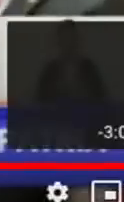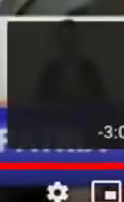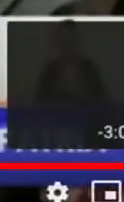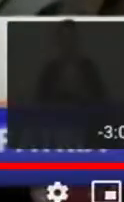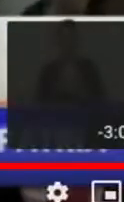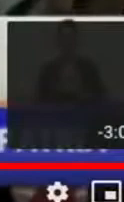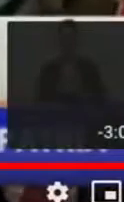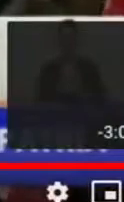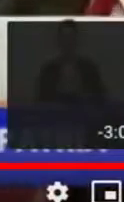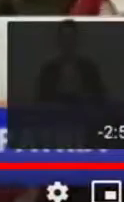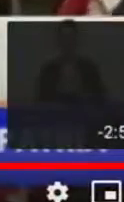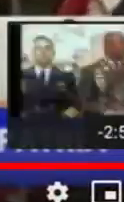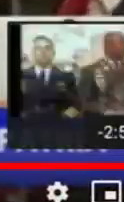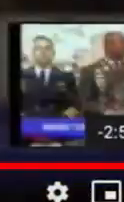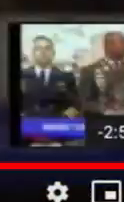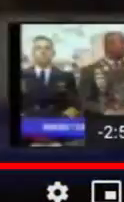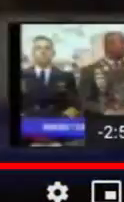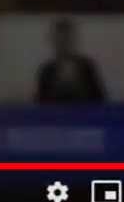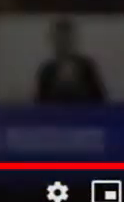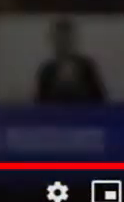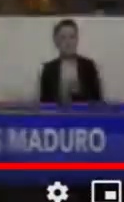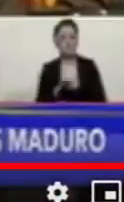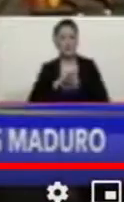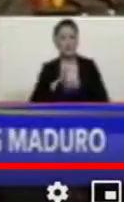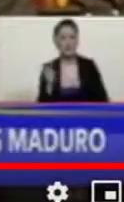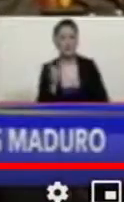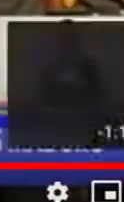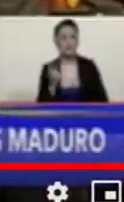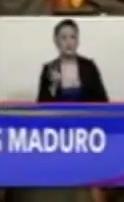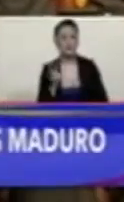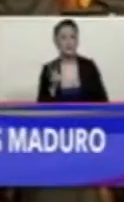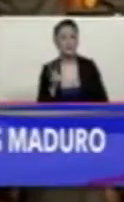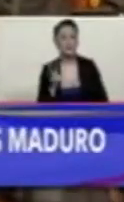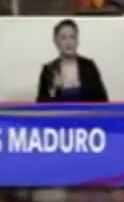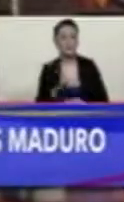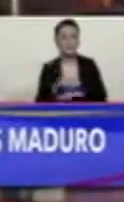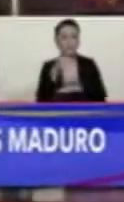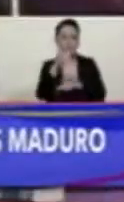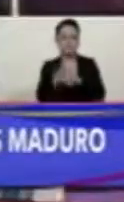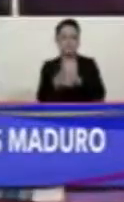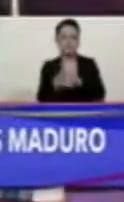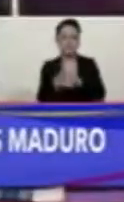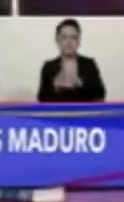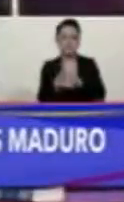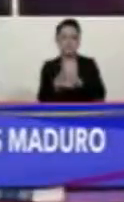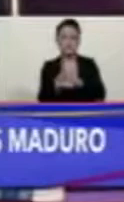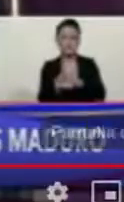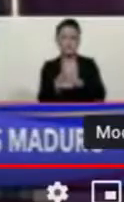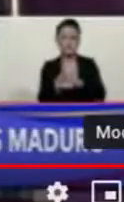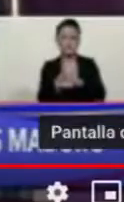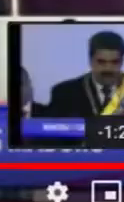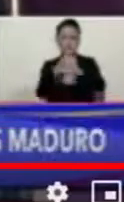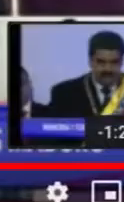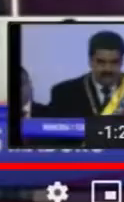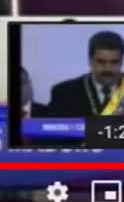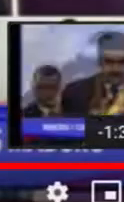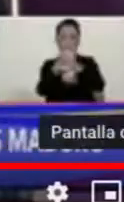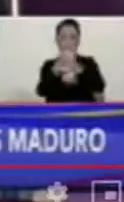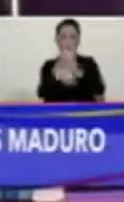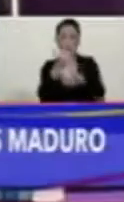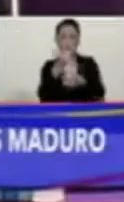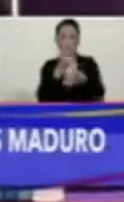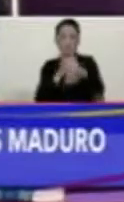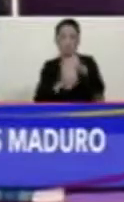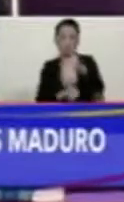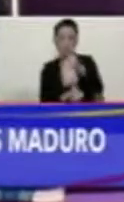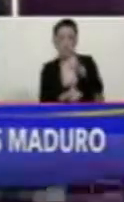menoscabo del gobierno de Venezuela y como máxima autoridad del Poder Ejecutivo Nacional se ha subordinado a la